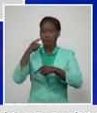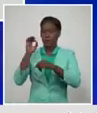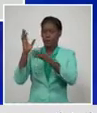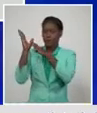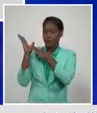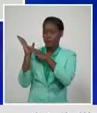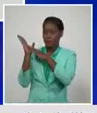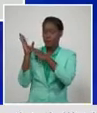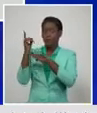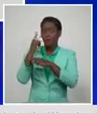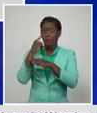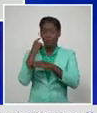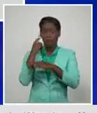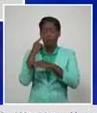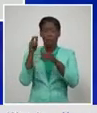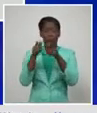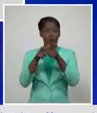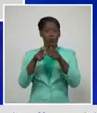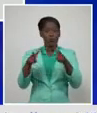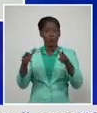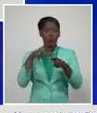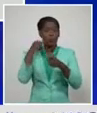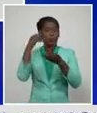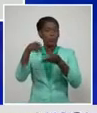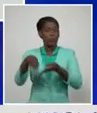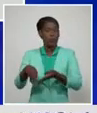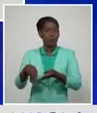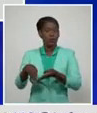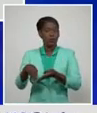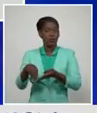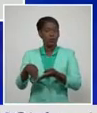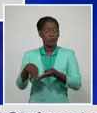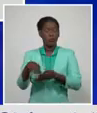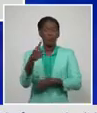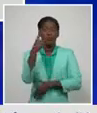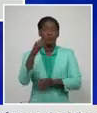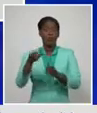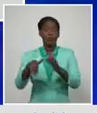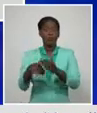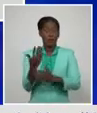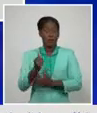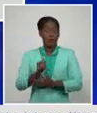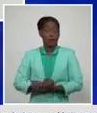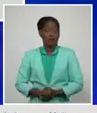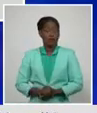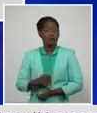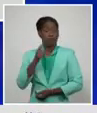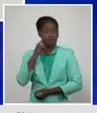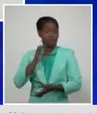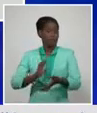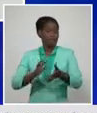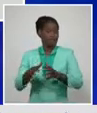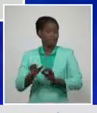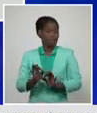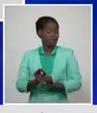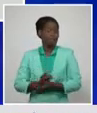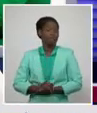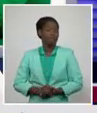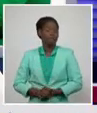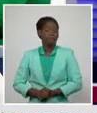porcientos mayores de fallecidos en un solo día, como siempre